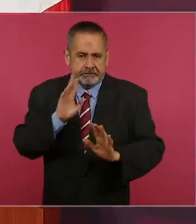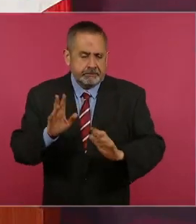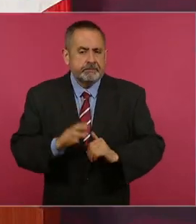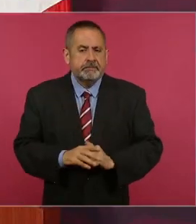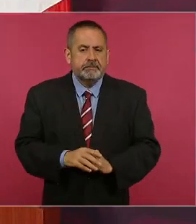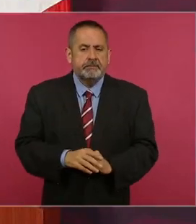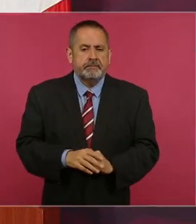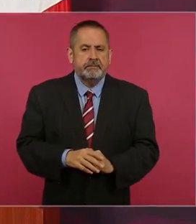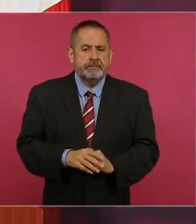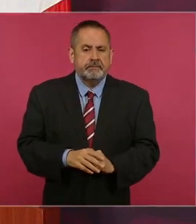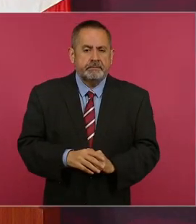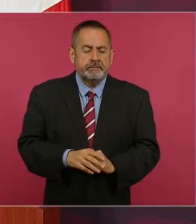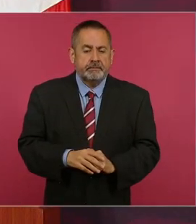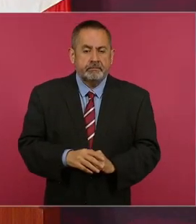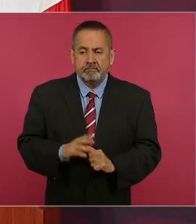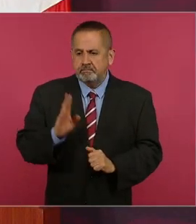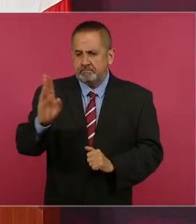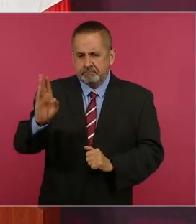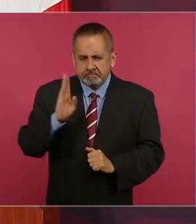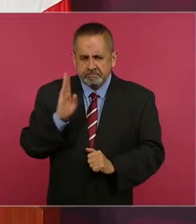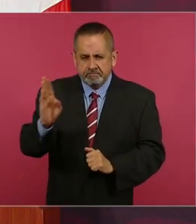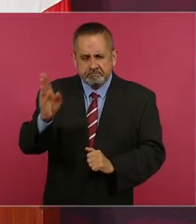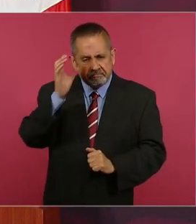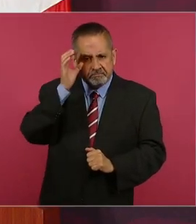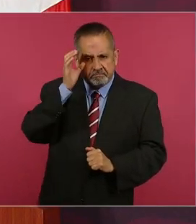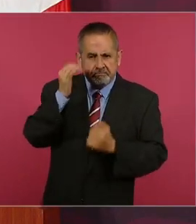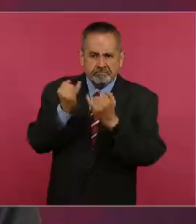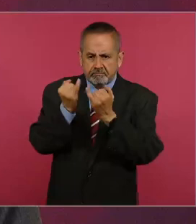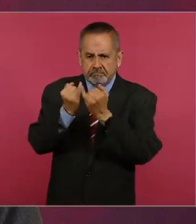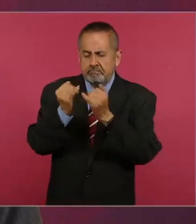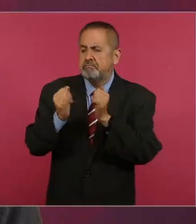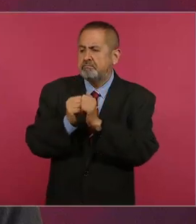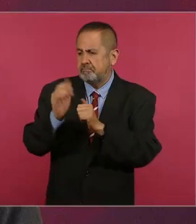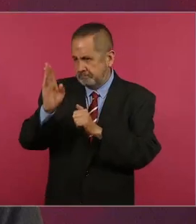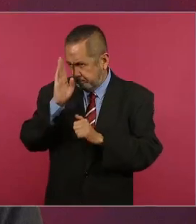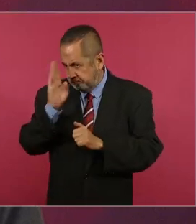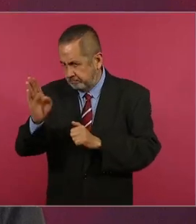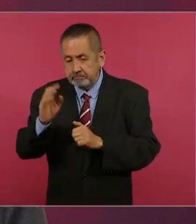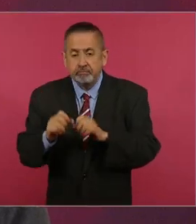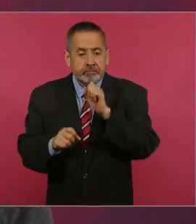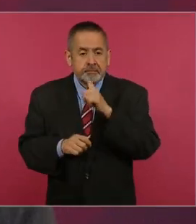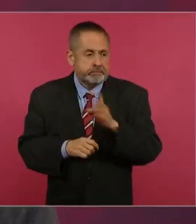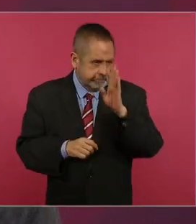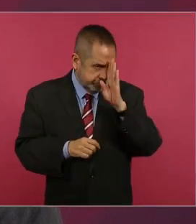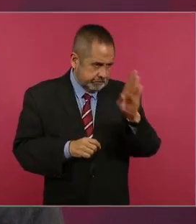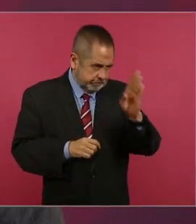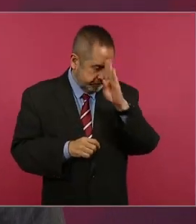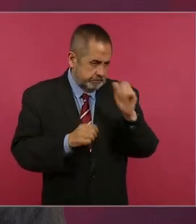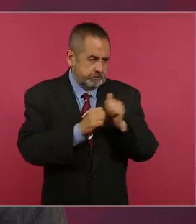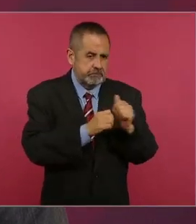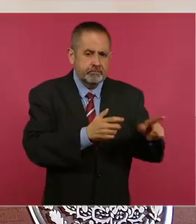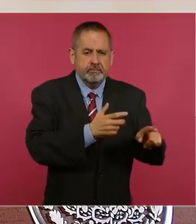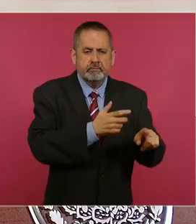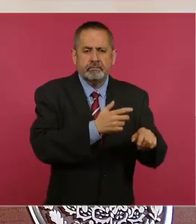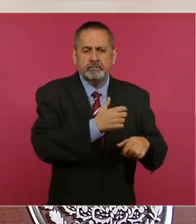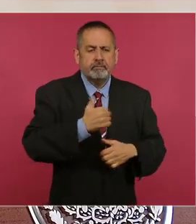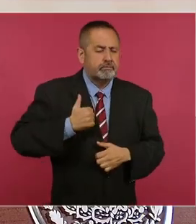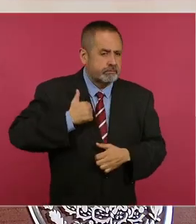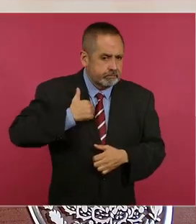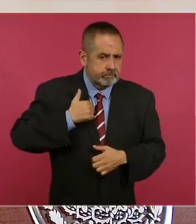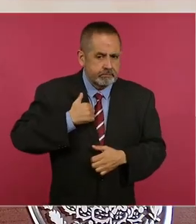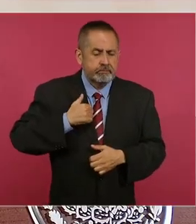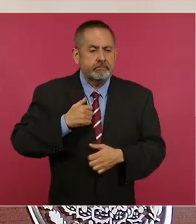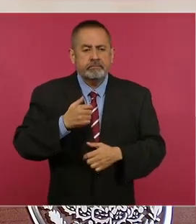Y en lo bilateral lo mismo, con China y con Canadá y con Estados Unidos. Y ya les informo